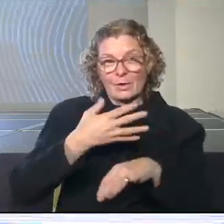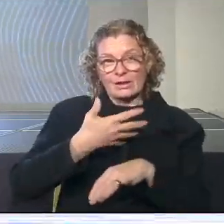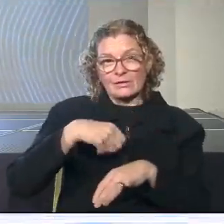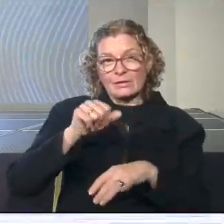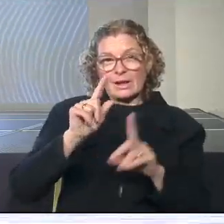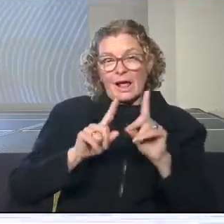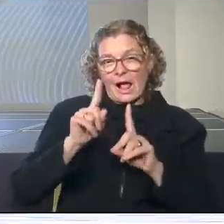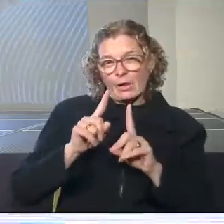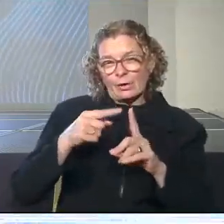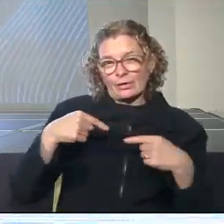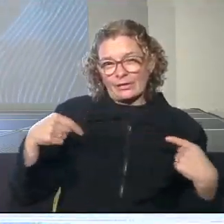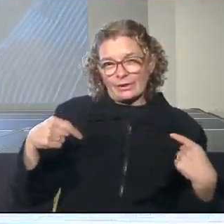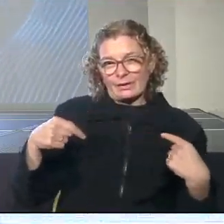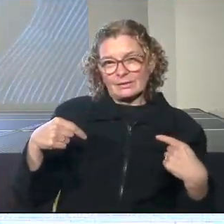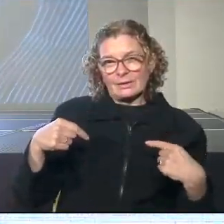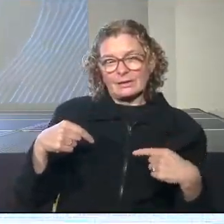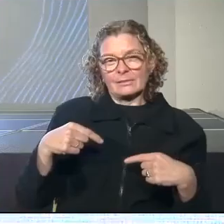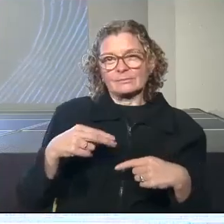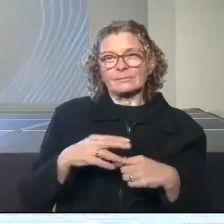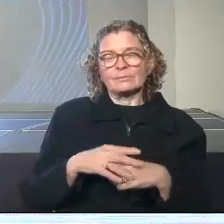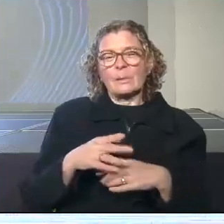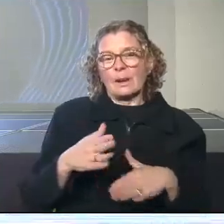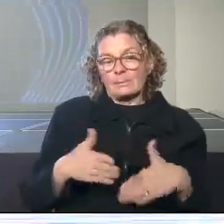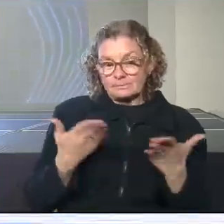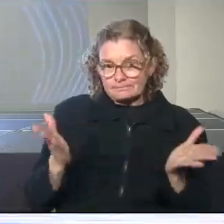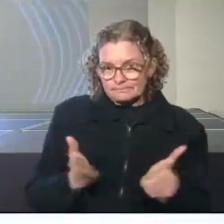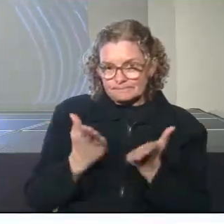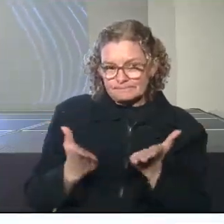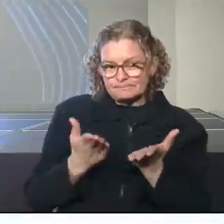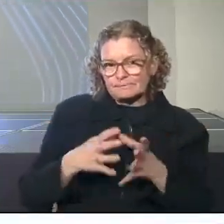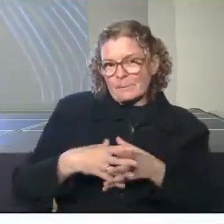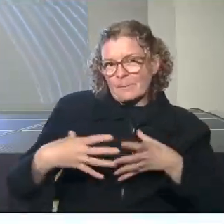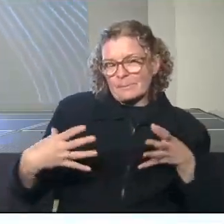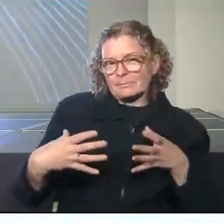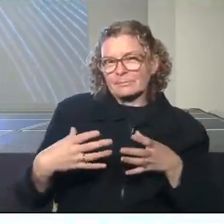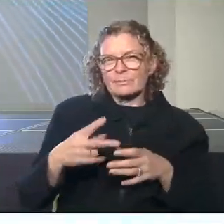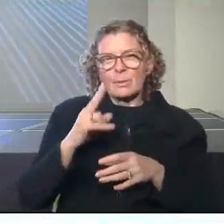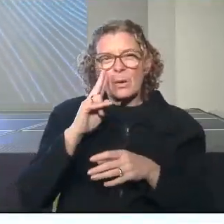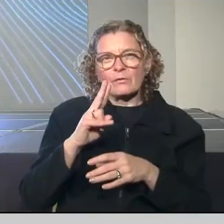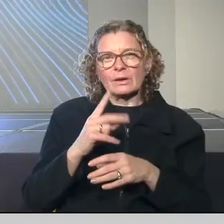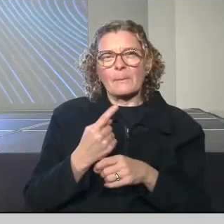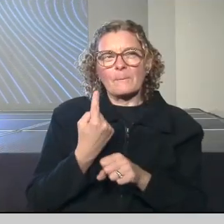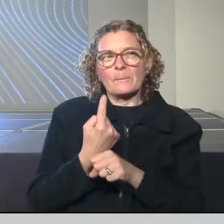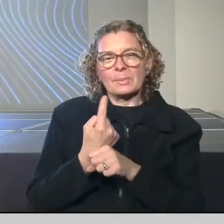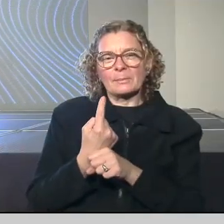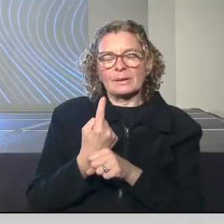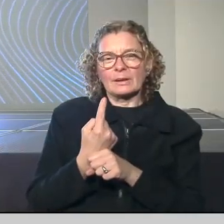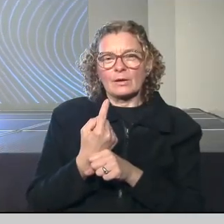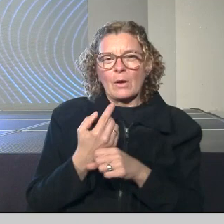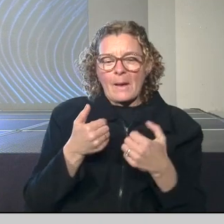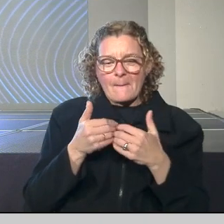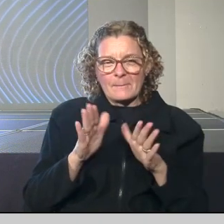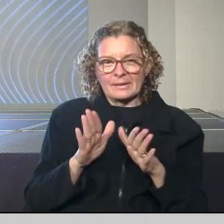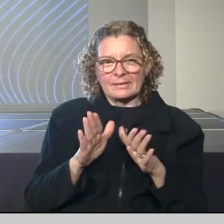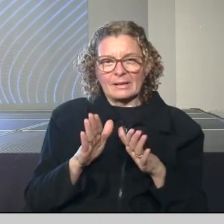algunas herramientas para animarse y seguir creciendo. Vamos a cubrir entonces primero una introducción